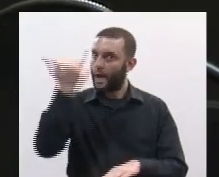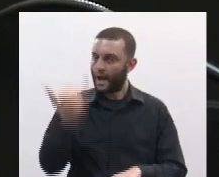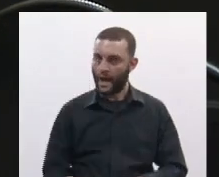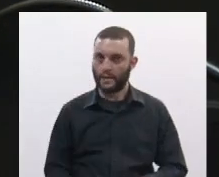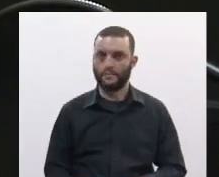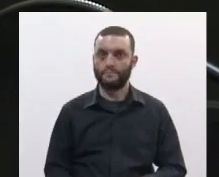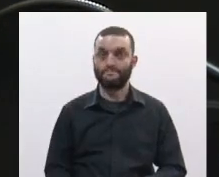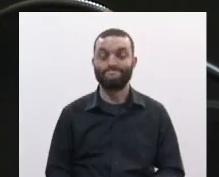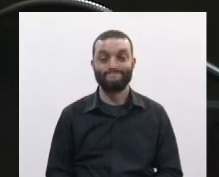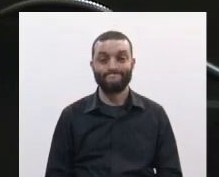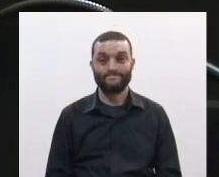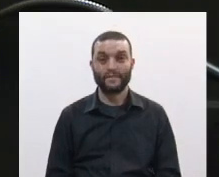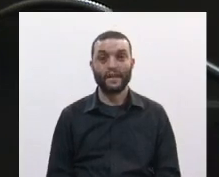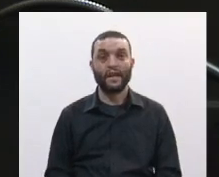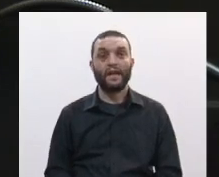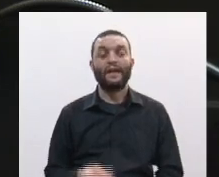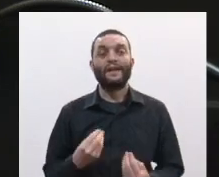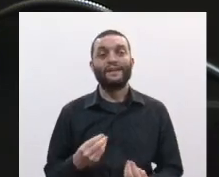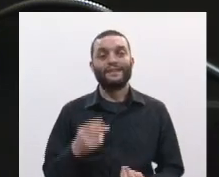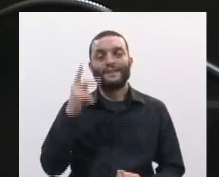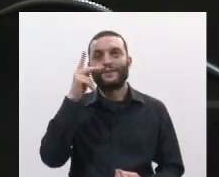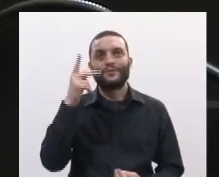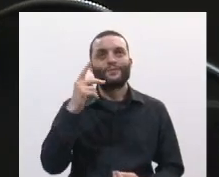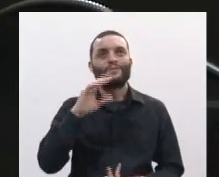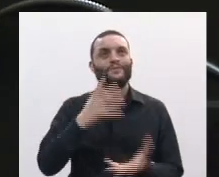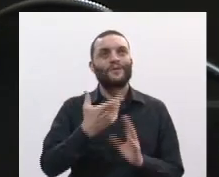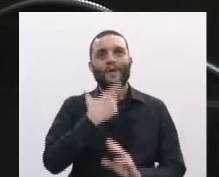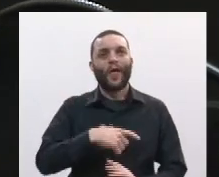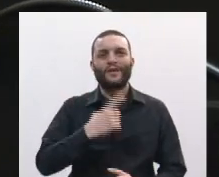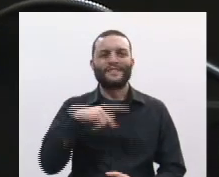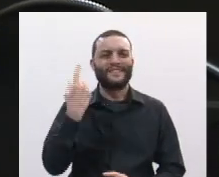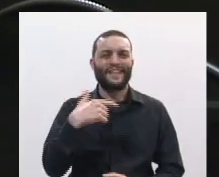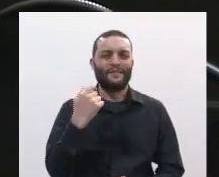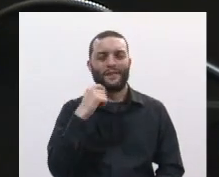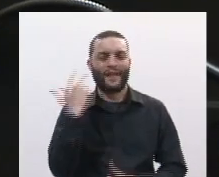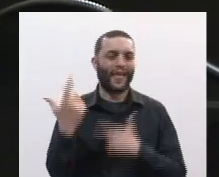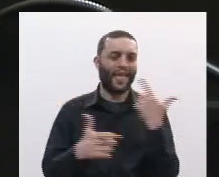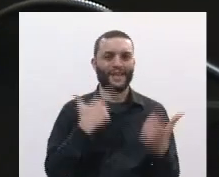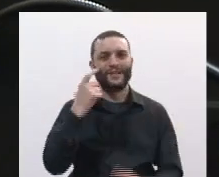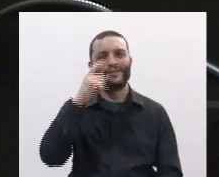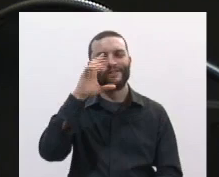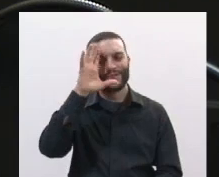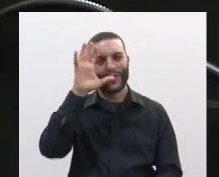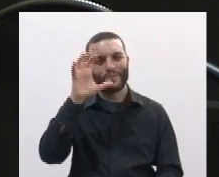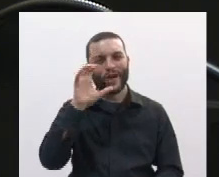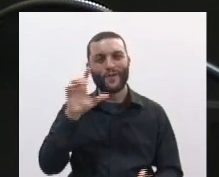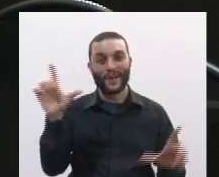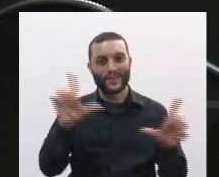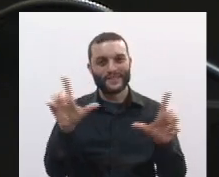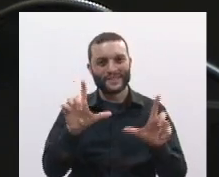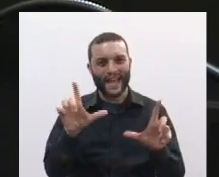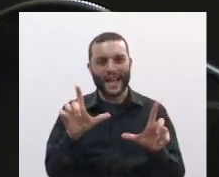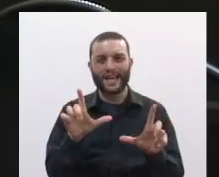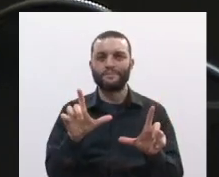Y así fue, ¿no? Porque la verdad que era una persona con un gran humor. Yo recuerdo un programa de televisión que había en